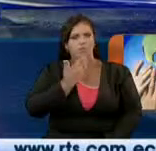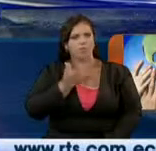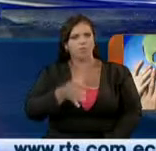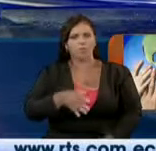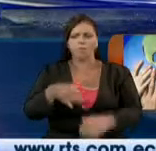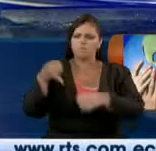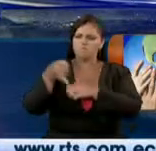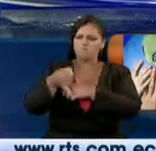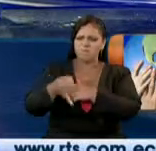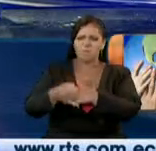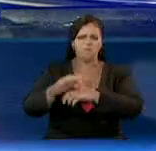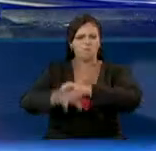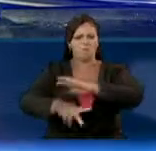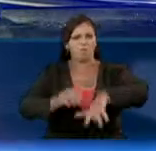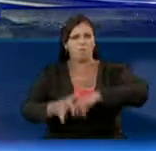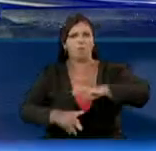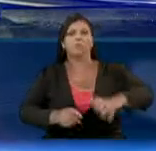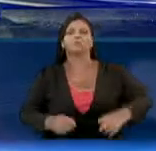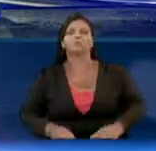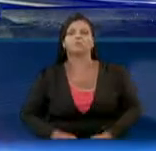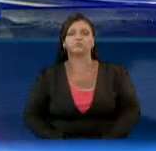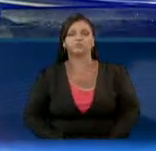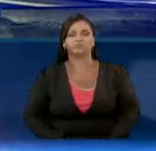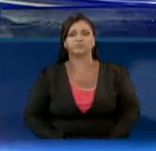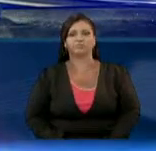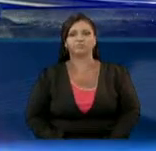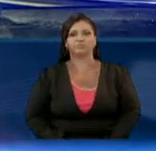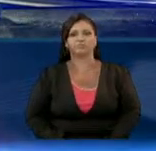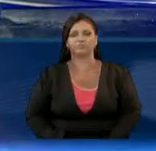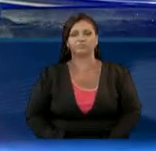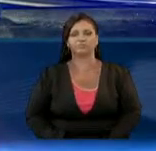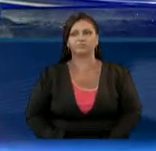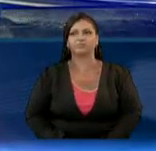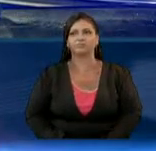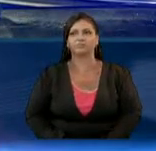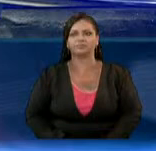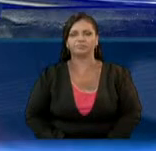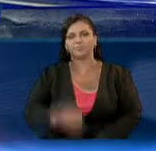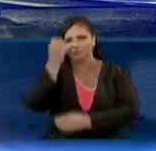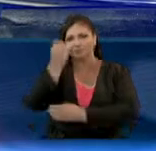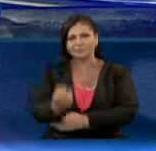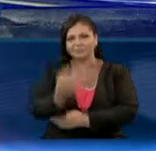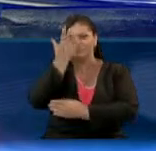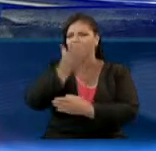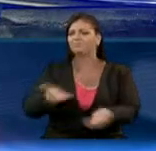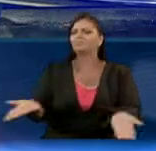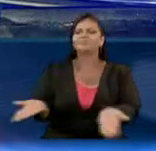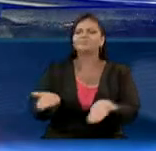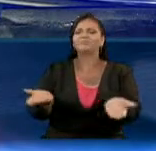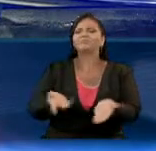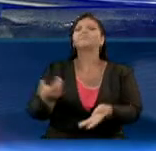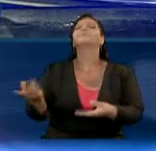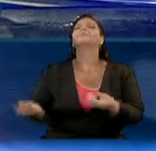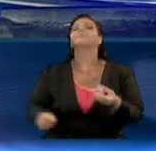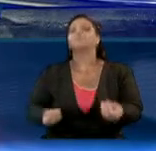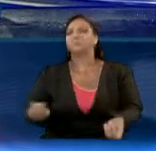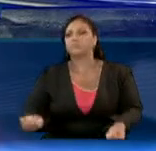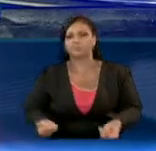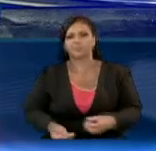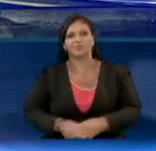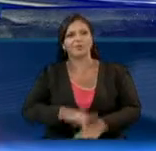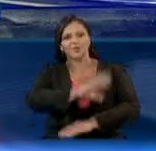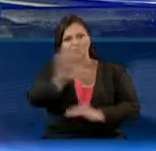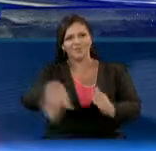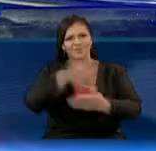Luxiola Salazar. Luxiola, buenos días. ¿Qué nos dice? Está en la parada. ¿Cómo de la estamos? ¿Dónde va? ¿Dónde, por dónde anda? Muy buenos días, Roselena, Hugo, a nuestros televidentes. Un